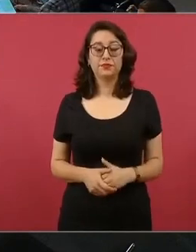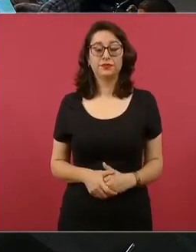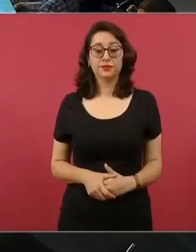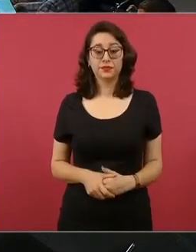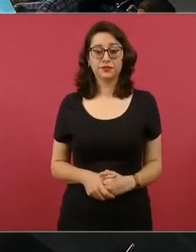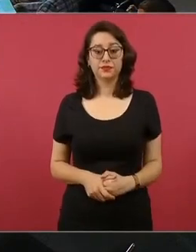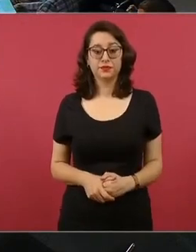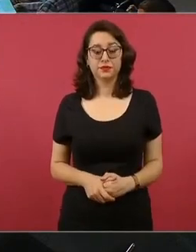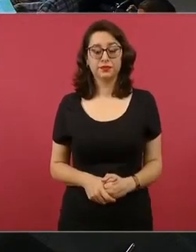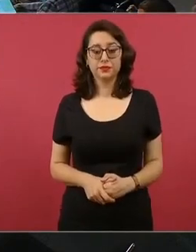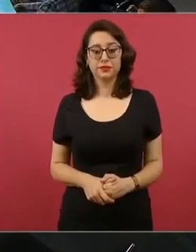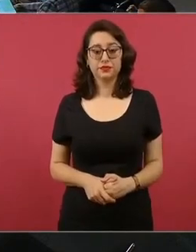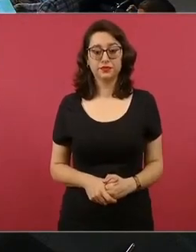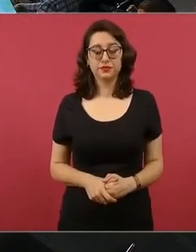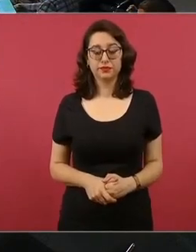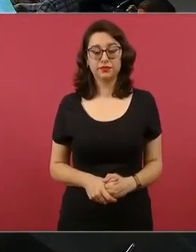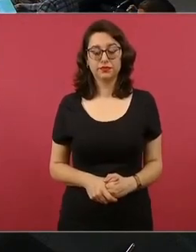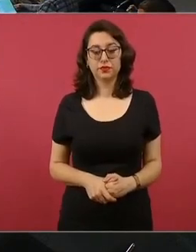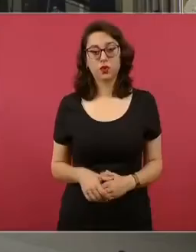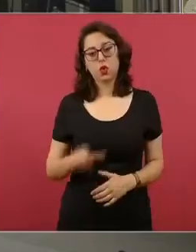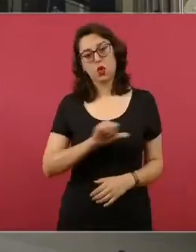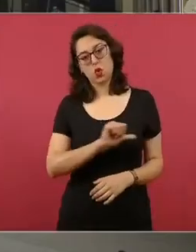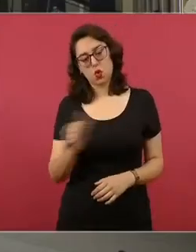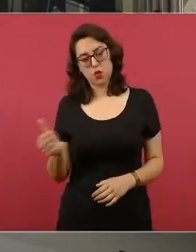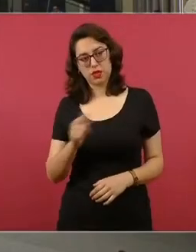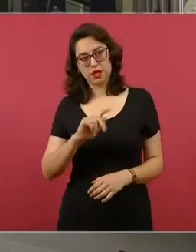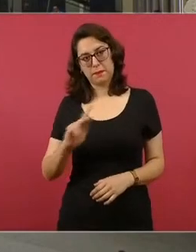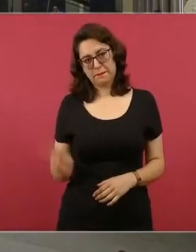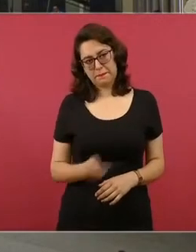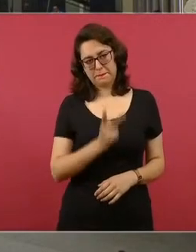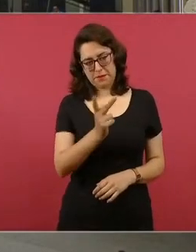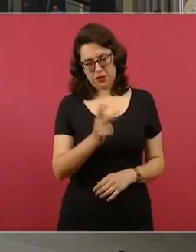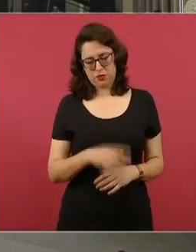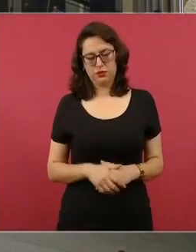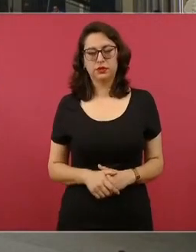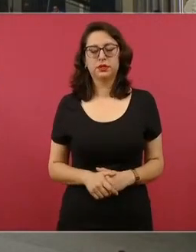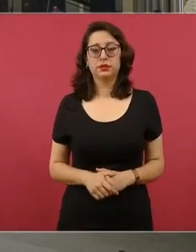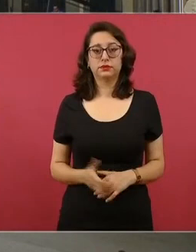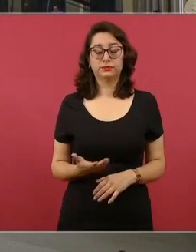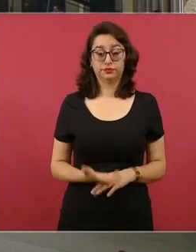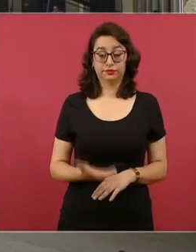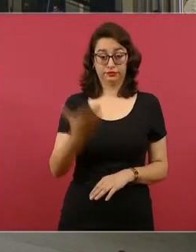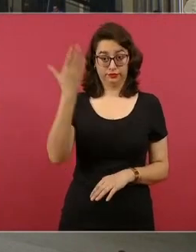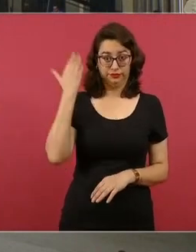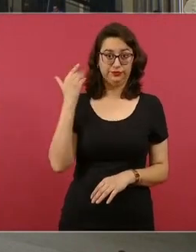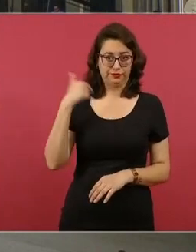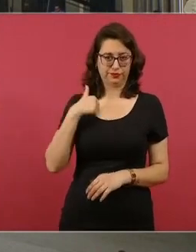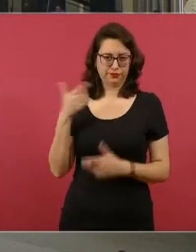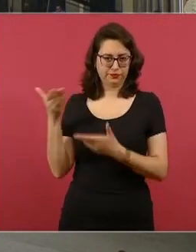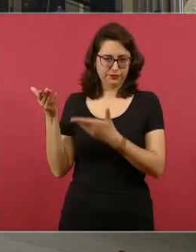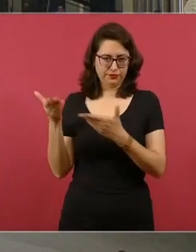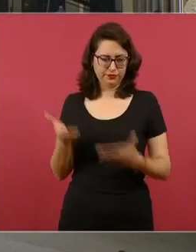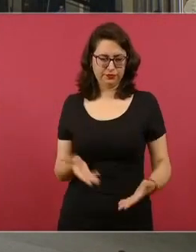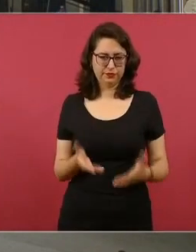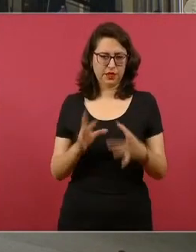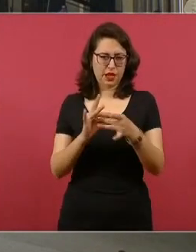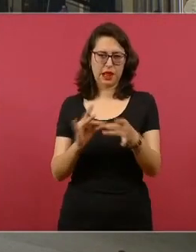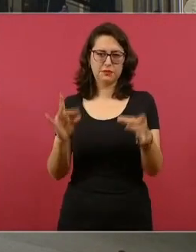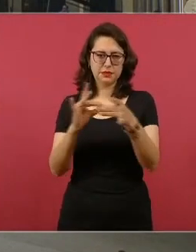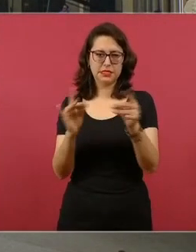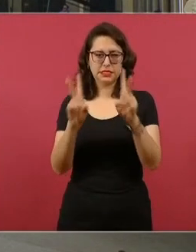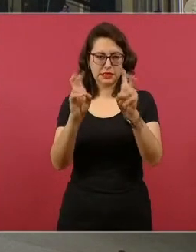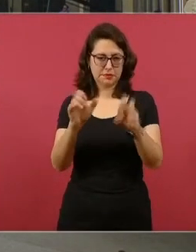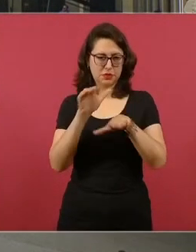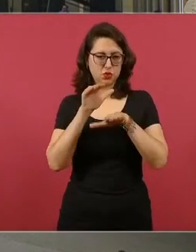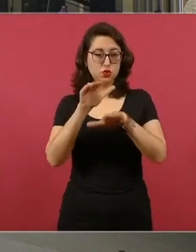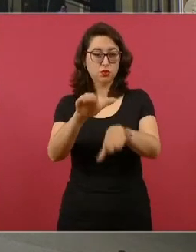y rápidamente, en mi última participación le comenté sobre una carta que le había